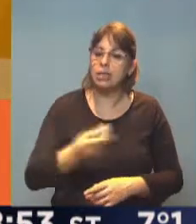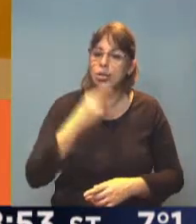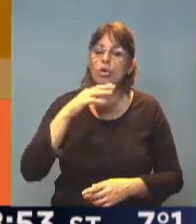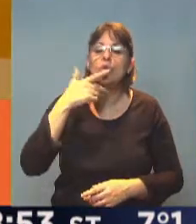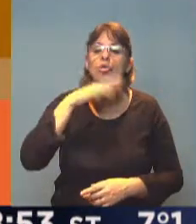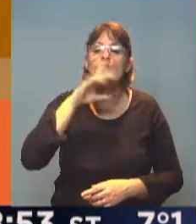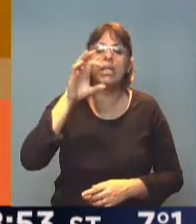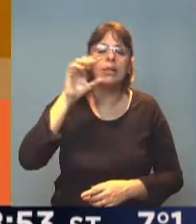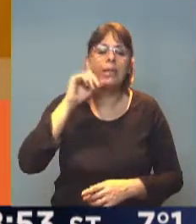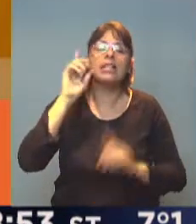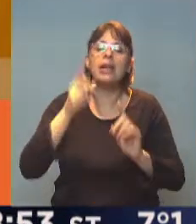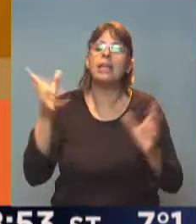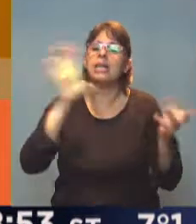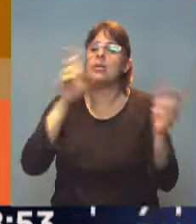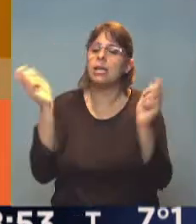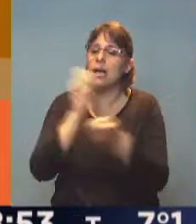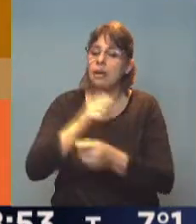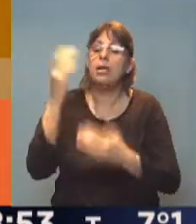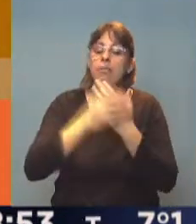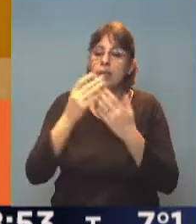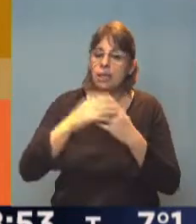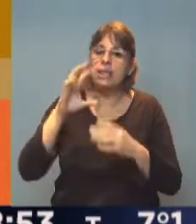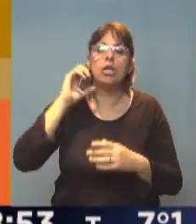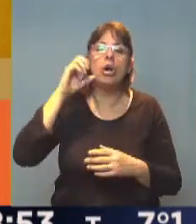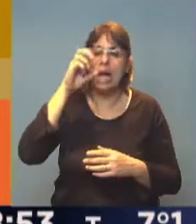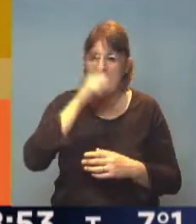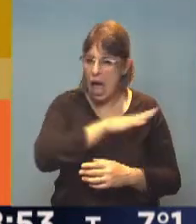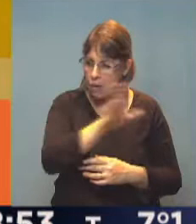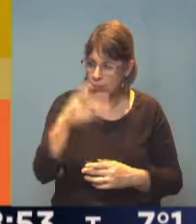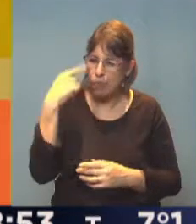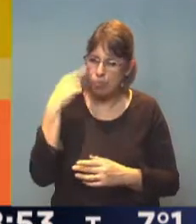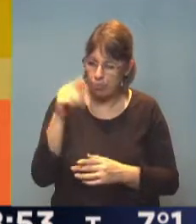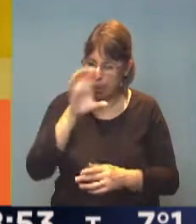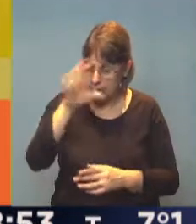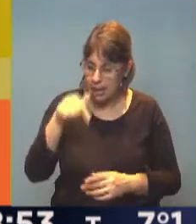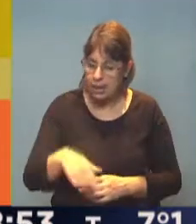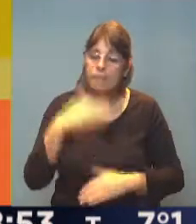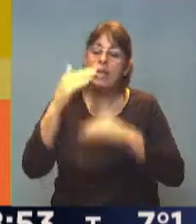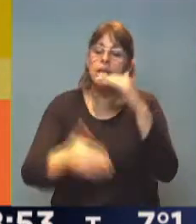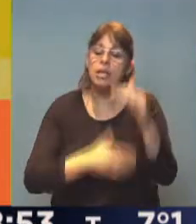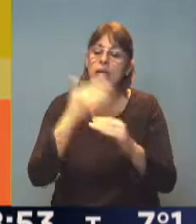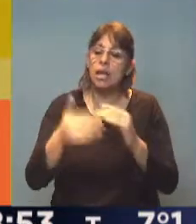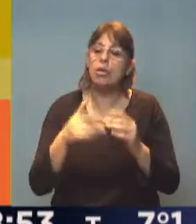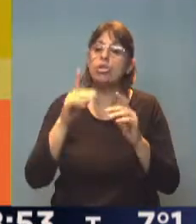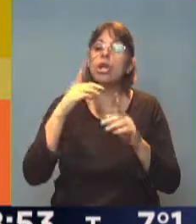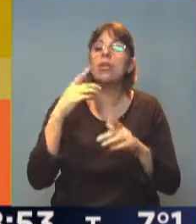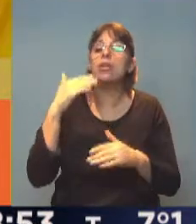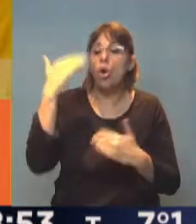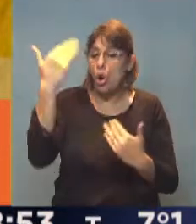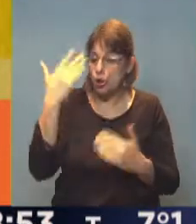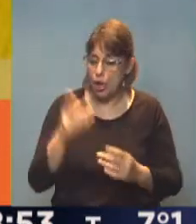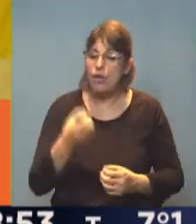y cambio climático del ministerio agroindustrial de la provincia porque se siguen desarrollando todas estas jornadas que